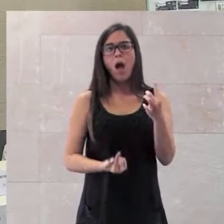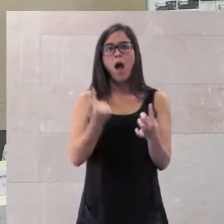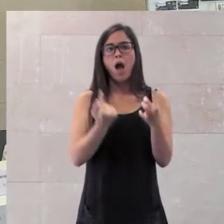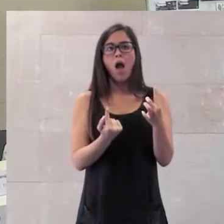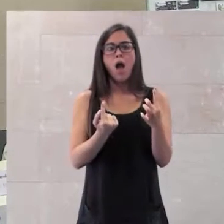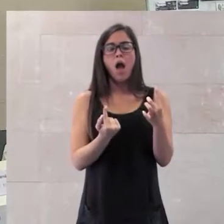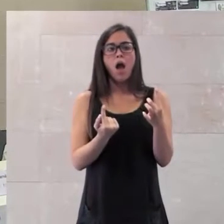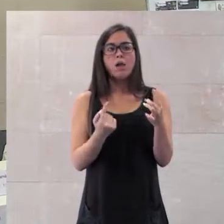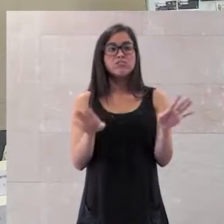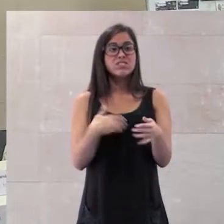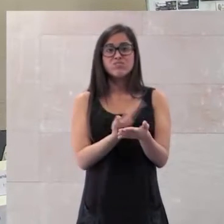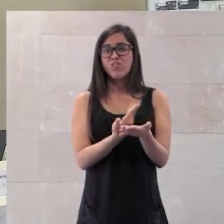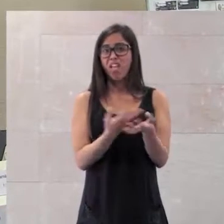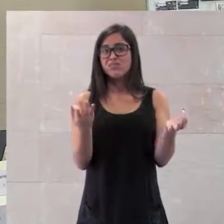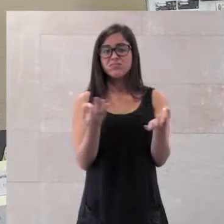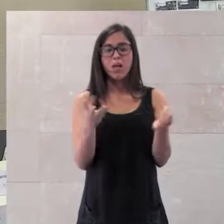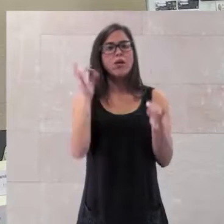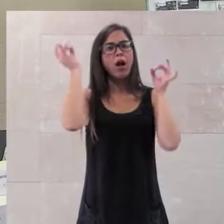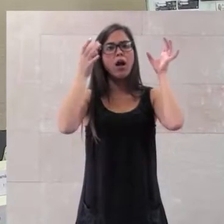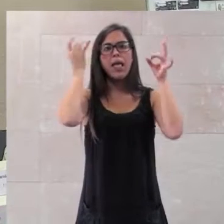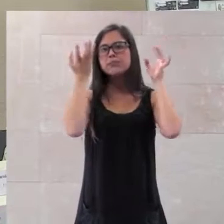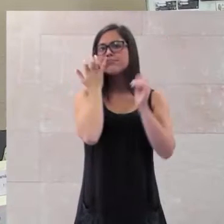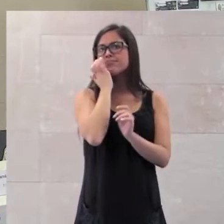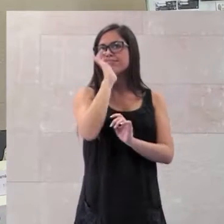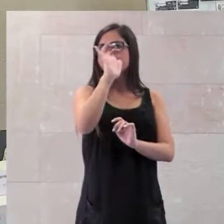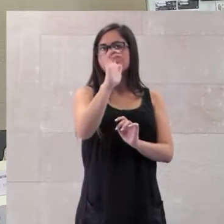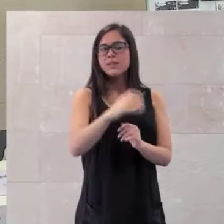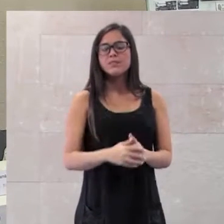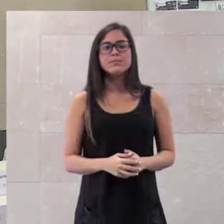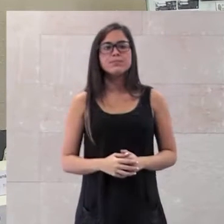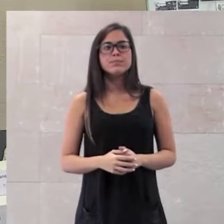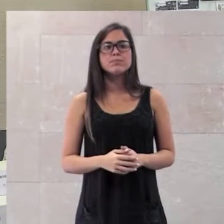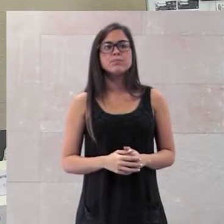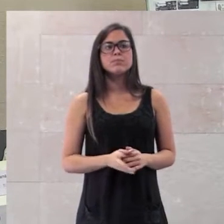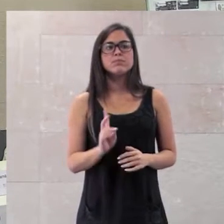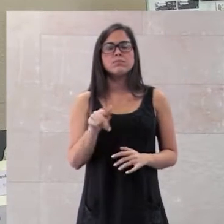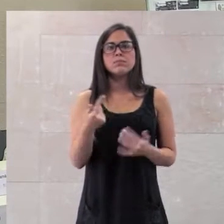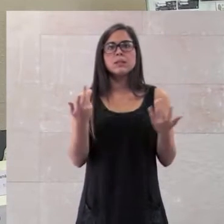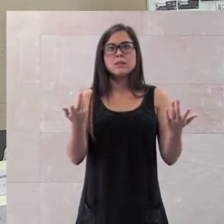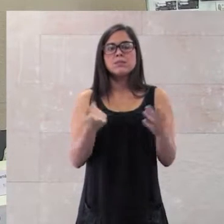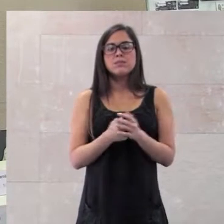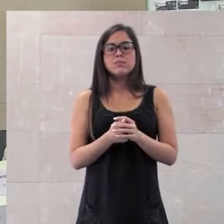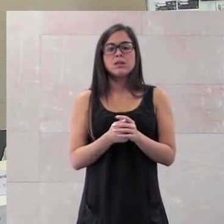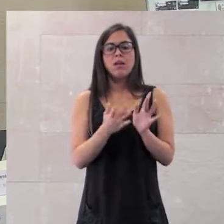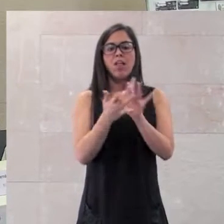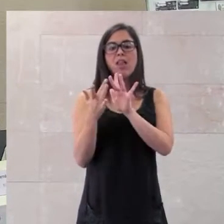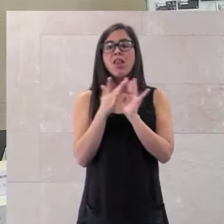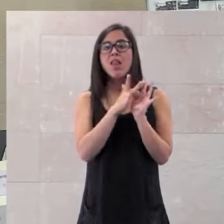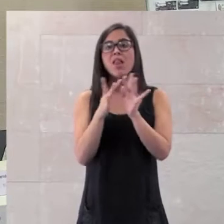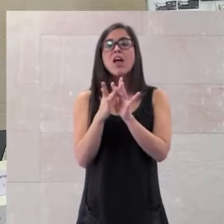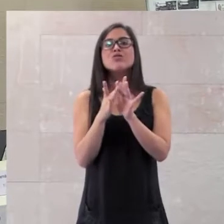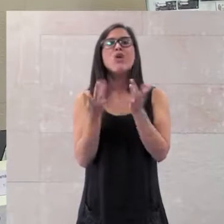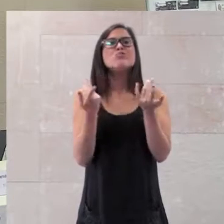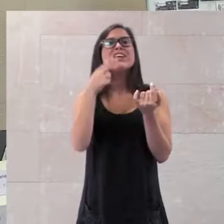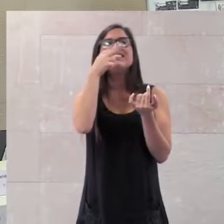mencionarlo. Bueno, esto lo que muestra es que hay una gran creatividad y una gran... Bueno, tener la intención de conectar con los diversos intereses de